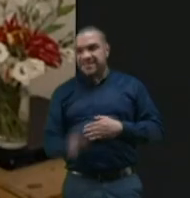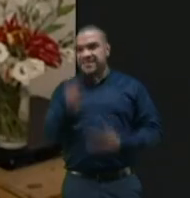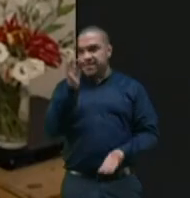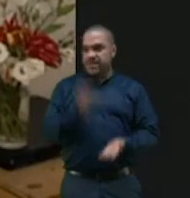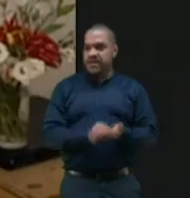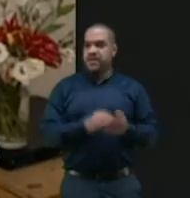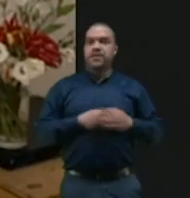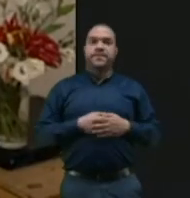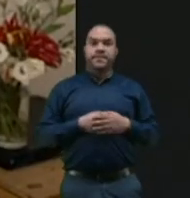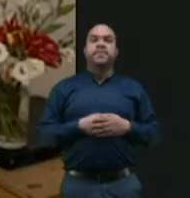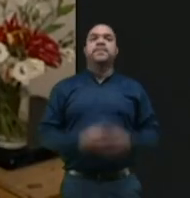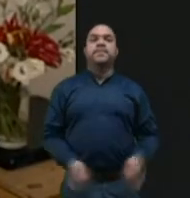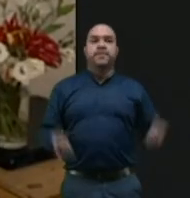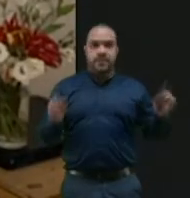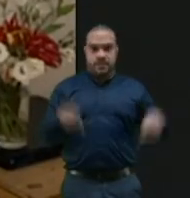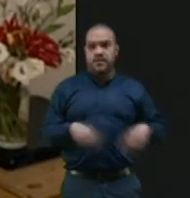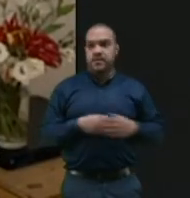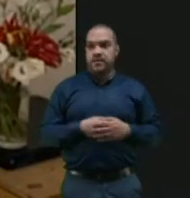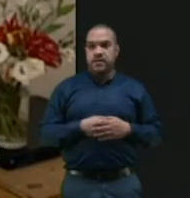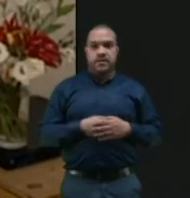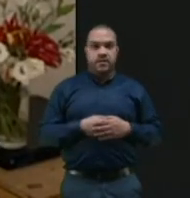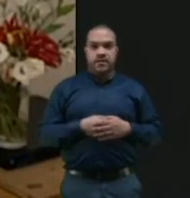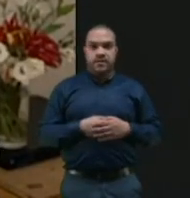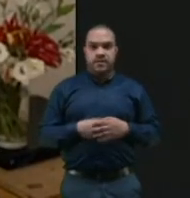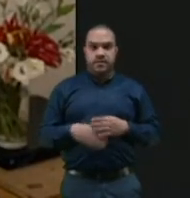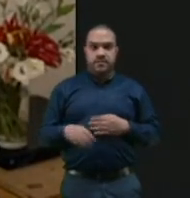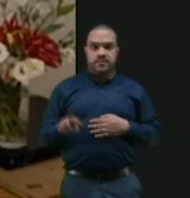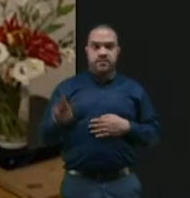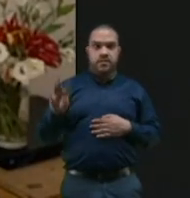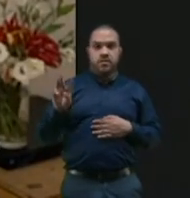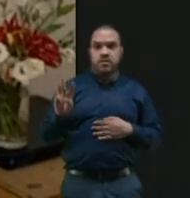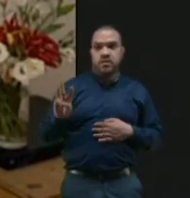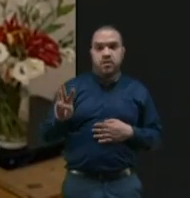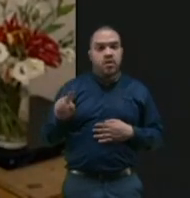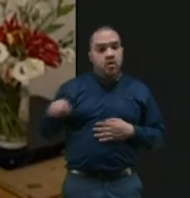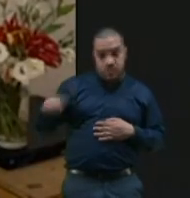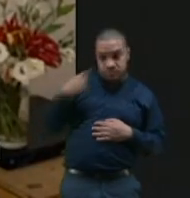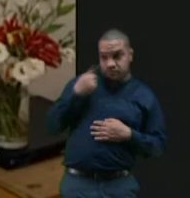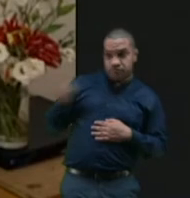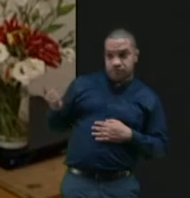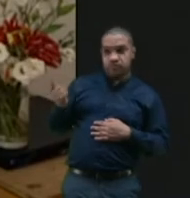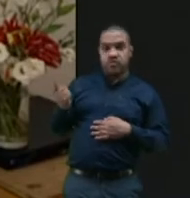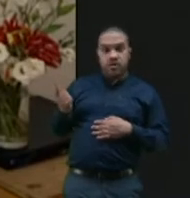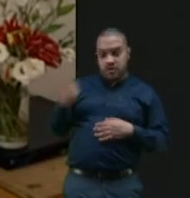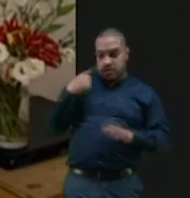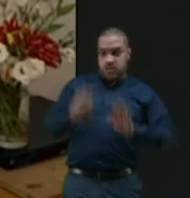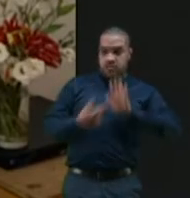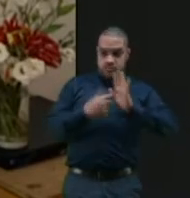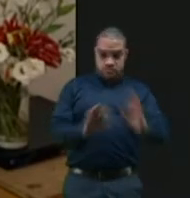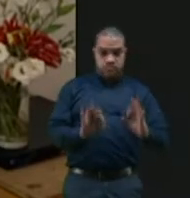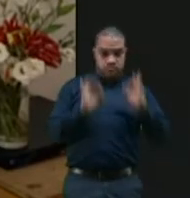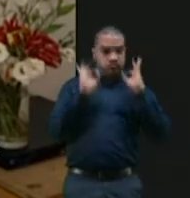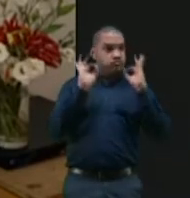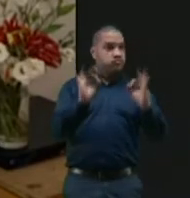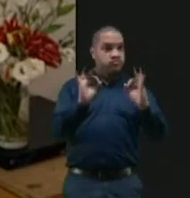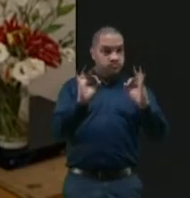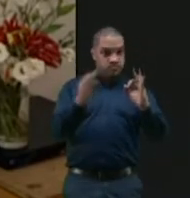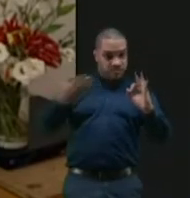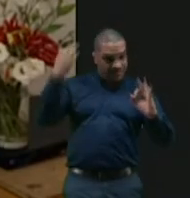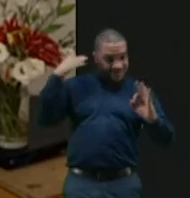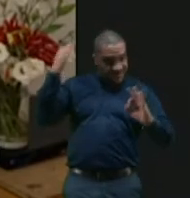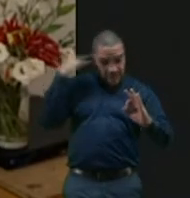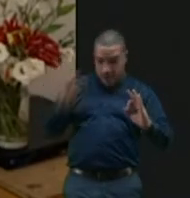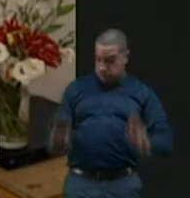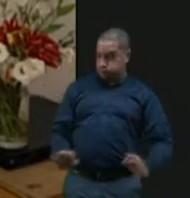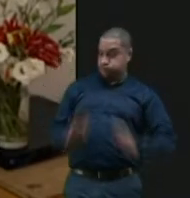Ahora, ¿recuerdan esta diapositiva? No era lo suficientemente bueno. No era suficientemente bueno en Colombia, ni tampoco